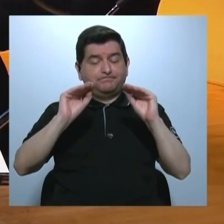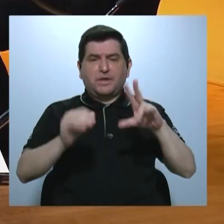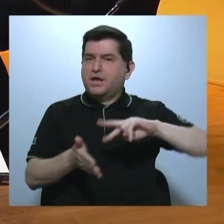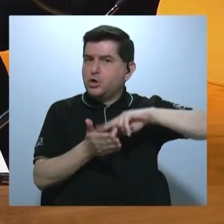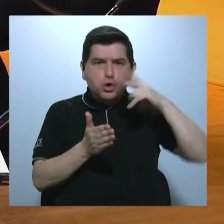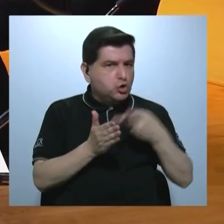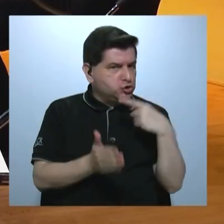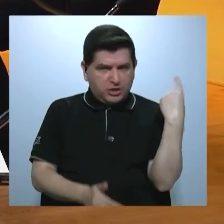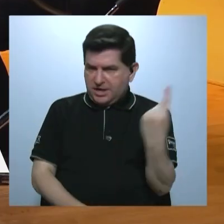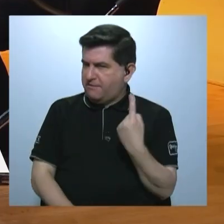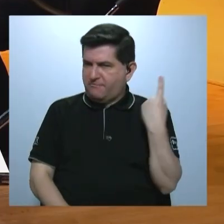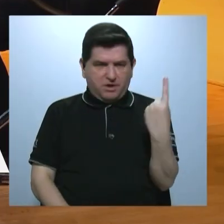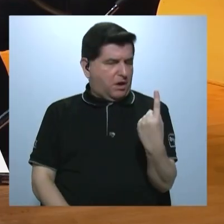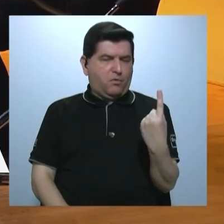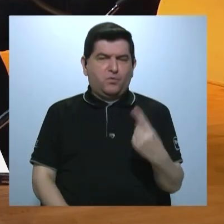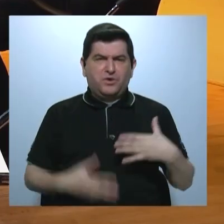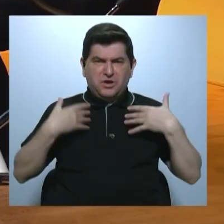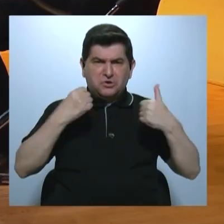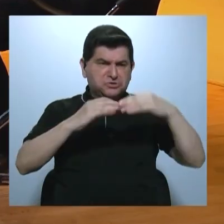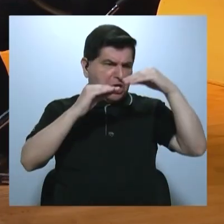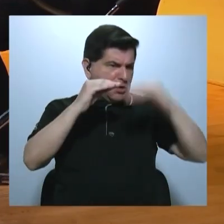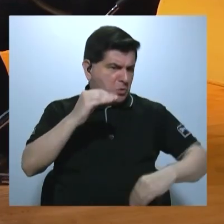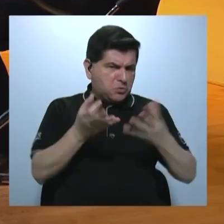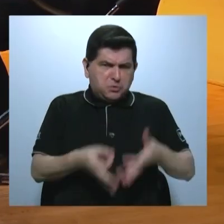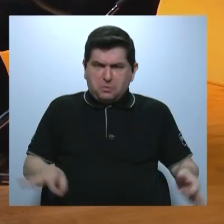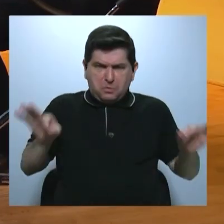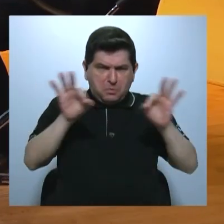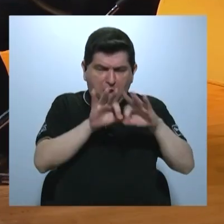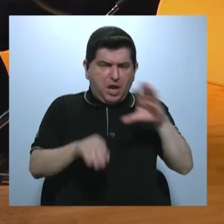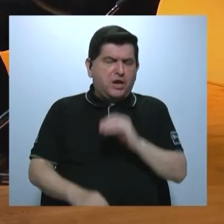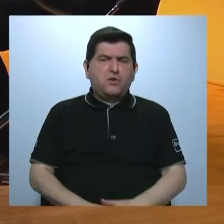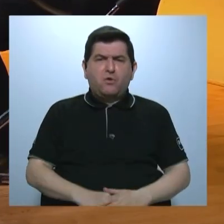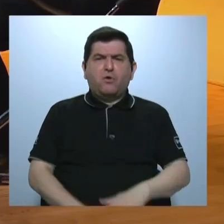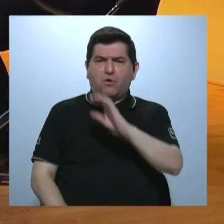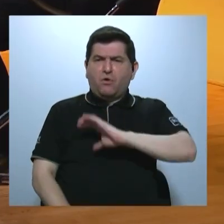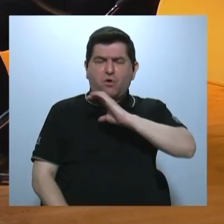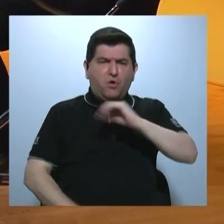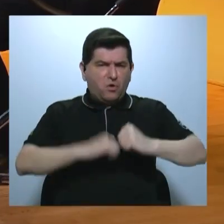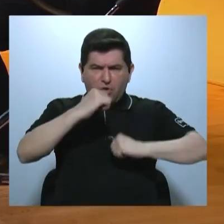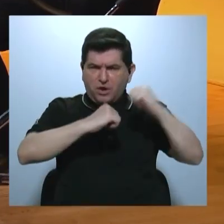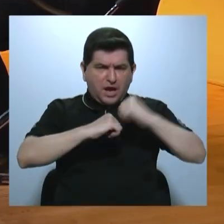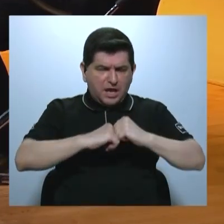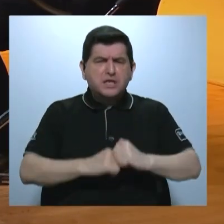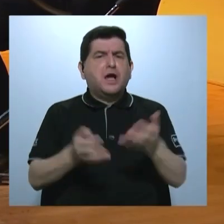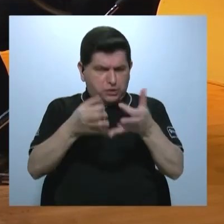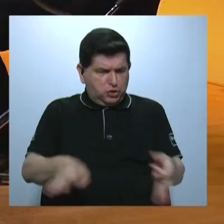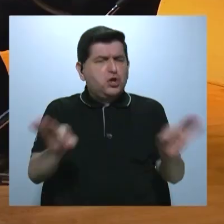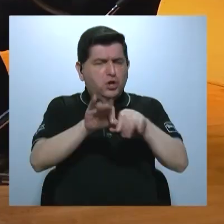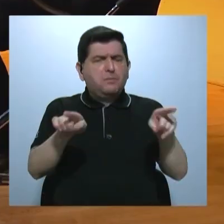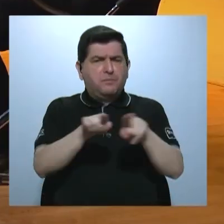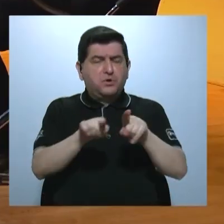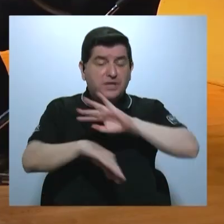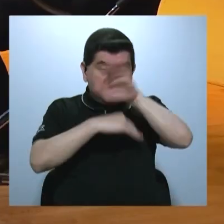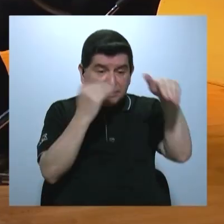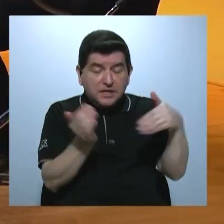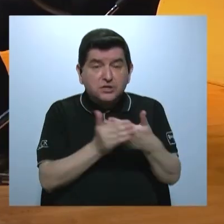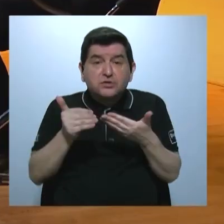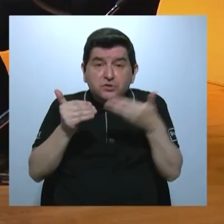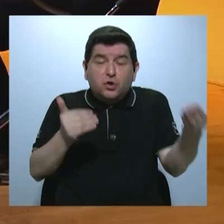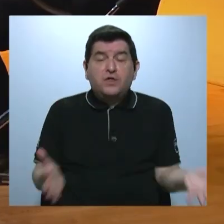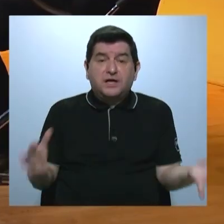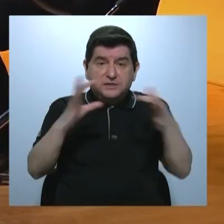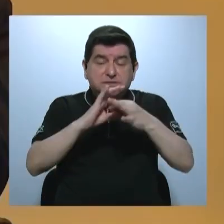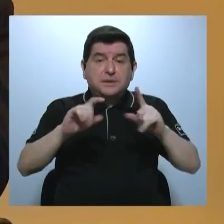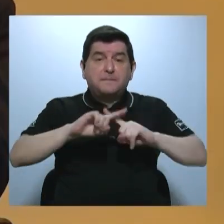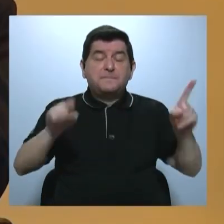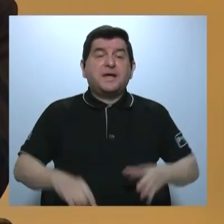significa que sea el único, no significa que la salud sea menos importante o que la calidad de las infraestructuras no pese, por supuesto que no, es una interacción de todos los factores, pero en el